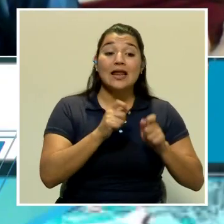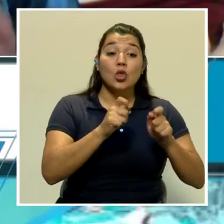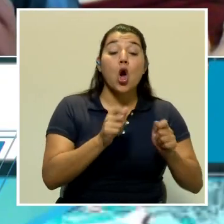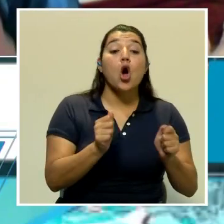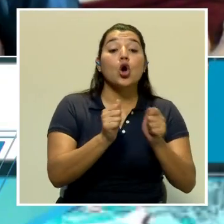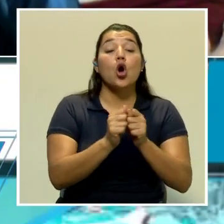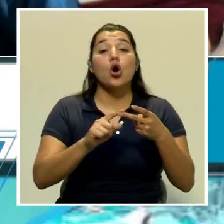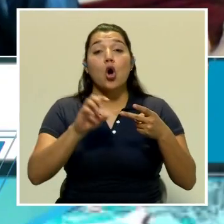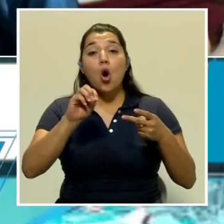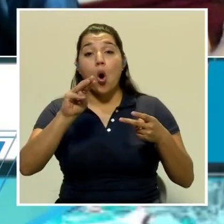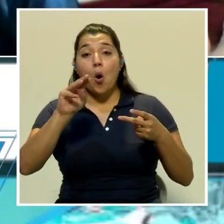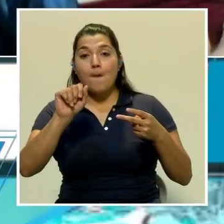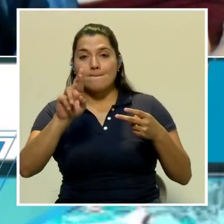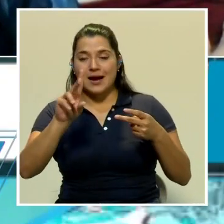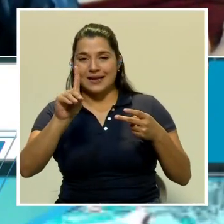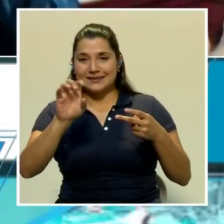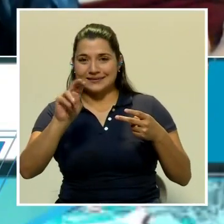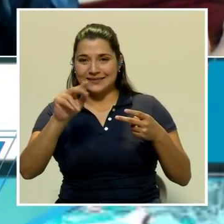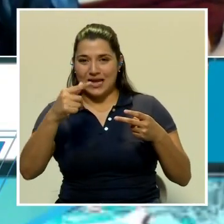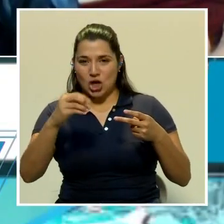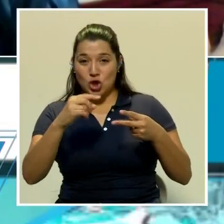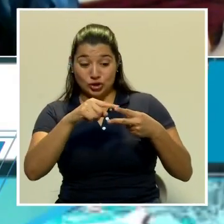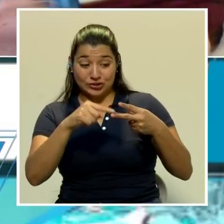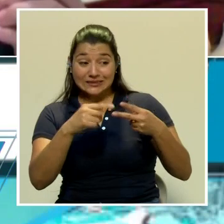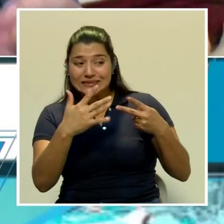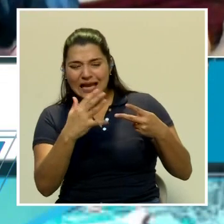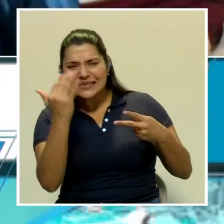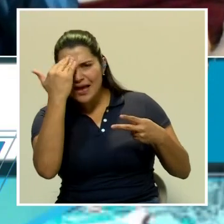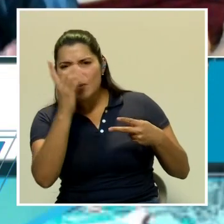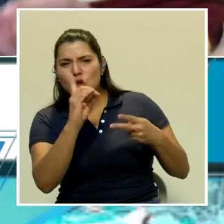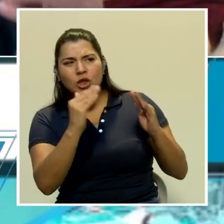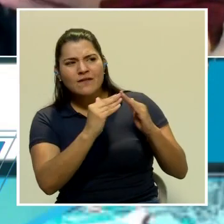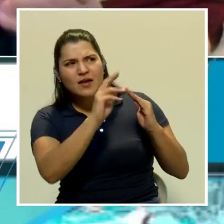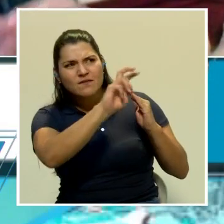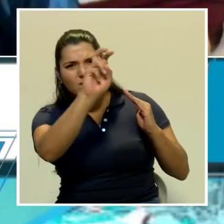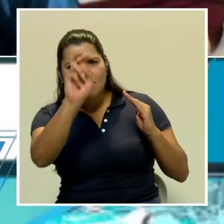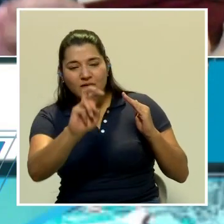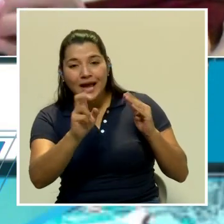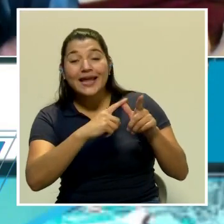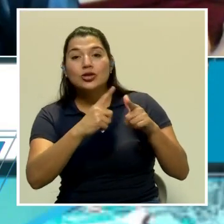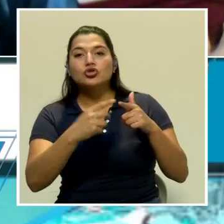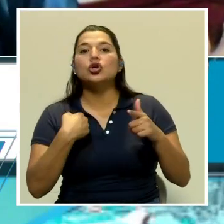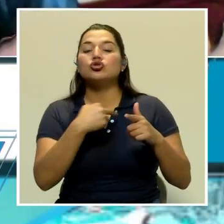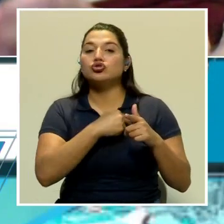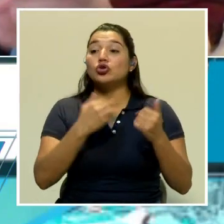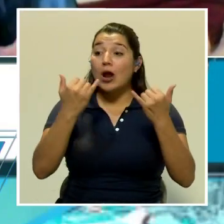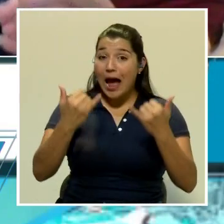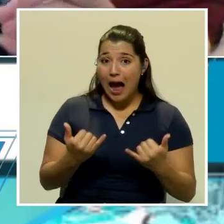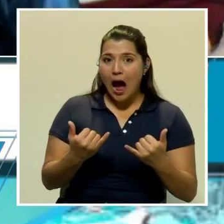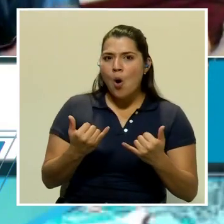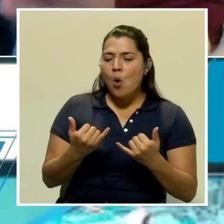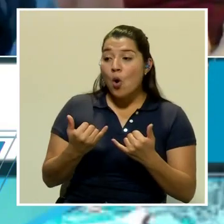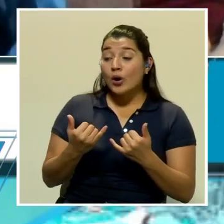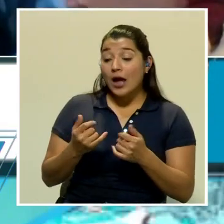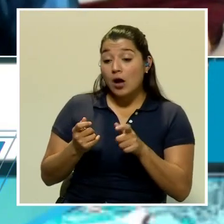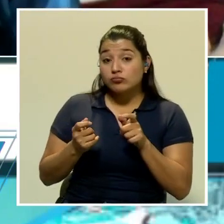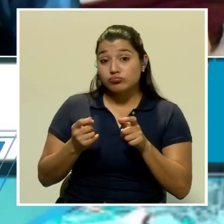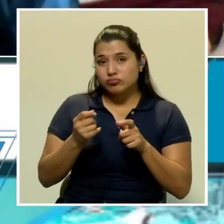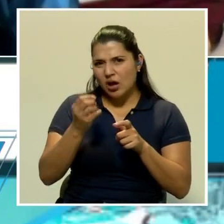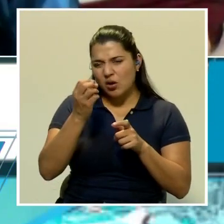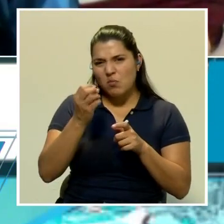Dengo, ya los tenemos ubicados. Les estamos preparando un dispositivo con materiales didácticos para hacérselos llegar en